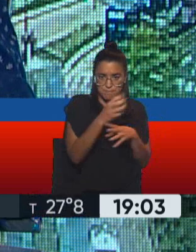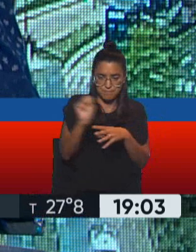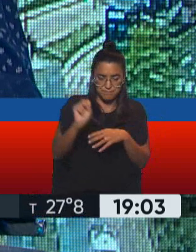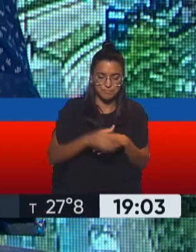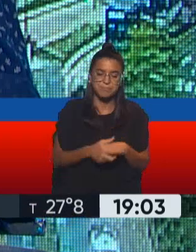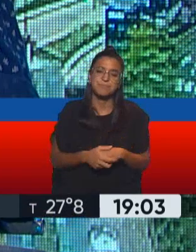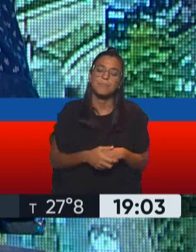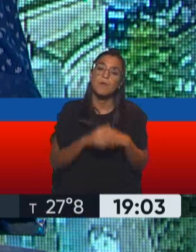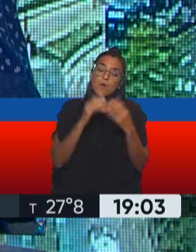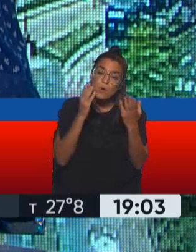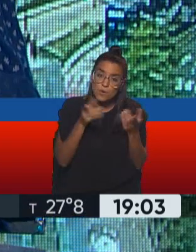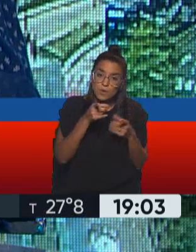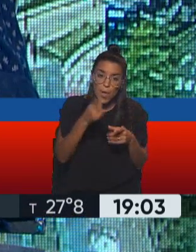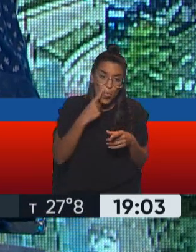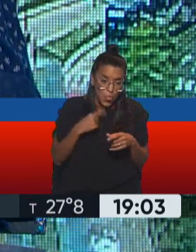Y